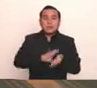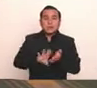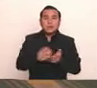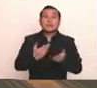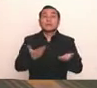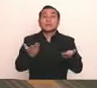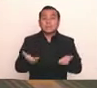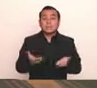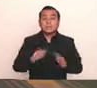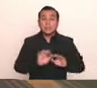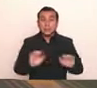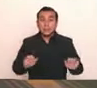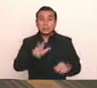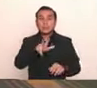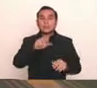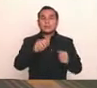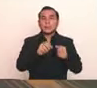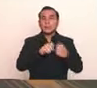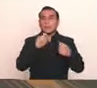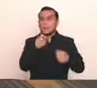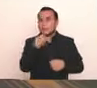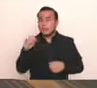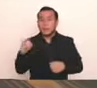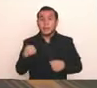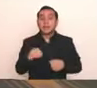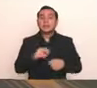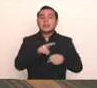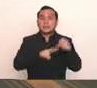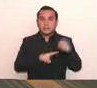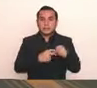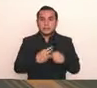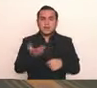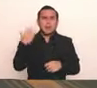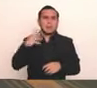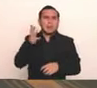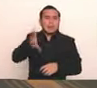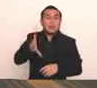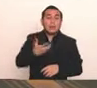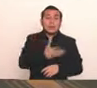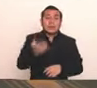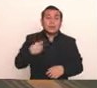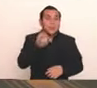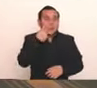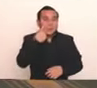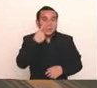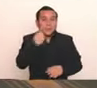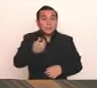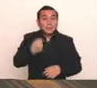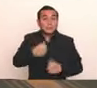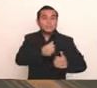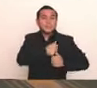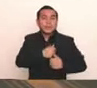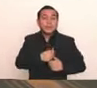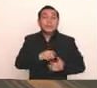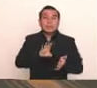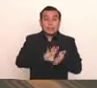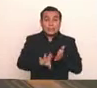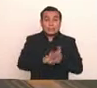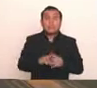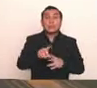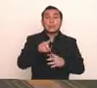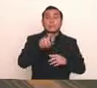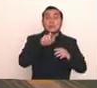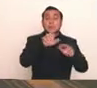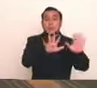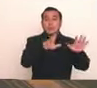300 mil dólares la instalación estudiando abandonadas por años para proteger a nuestros héroes hemos entregado a más de 11 millones de unidades de insumos de